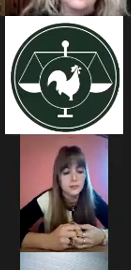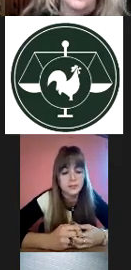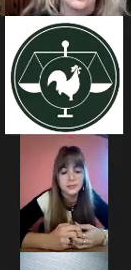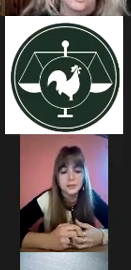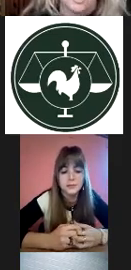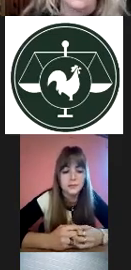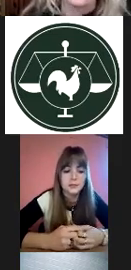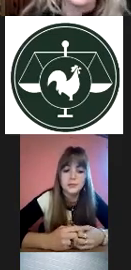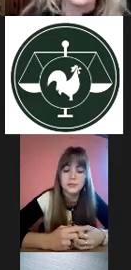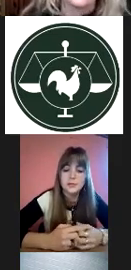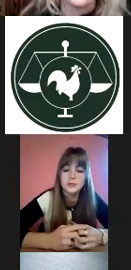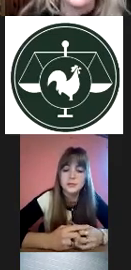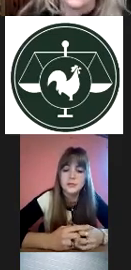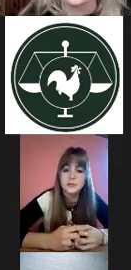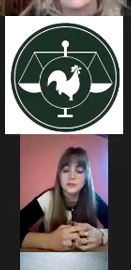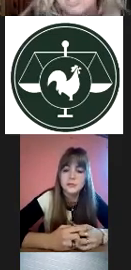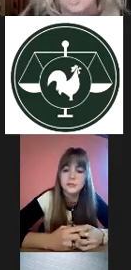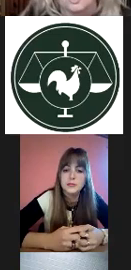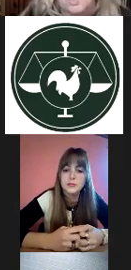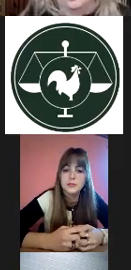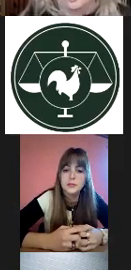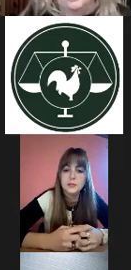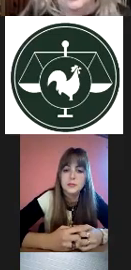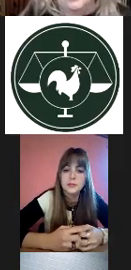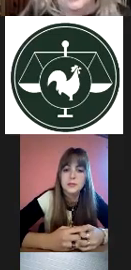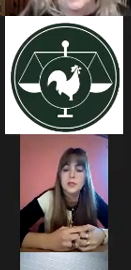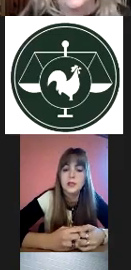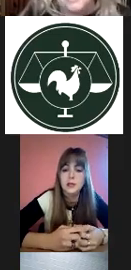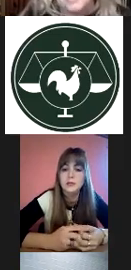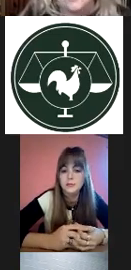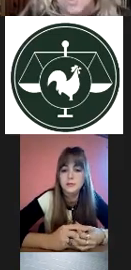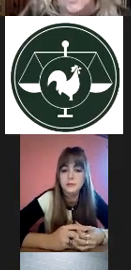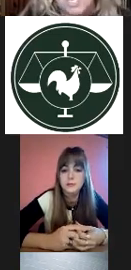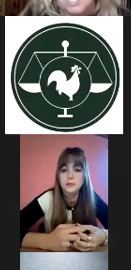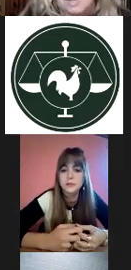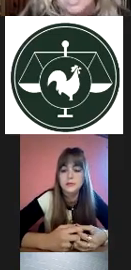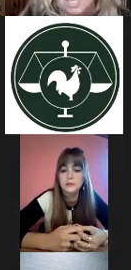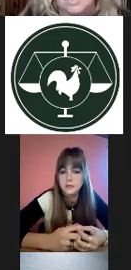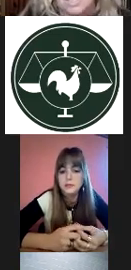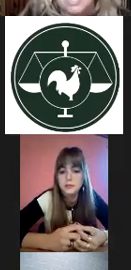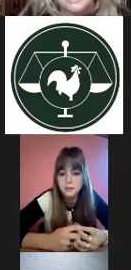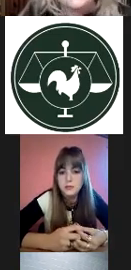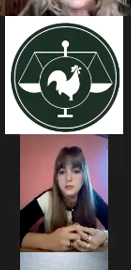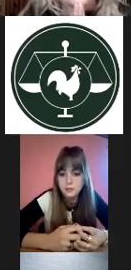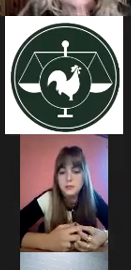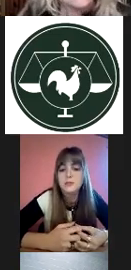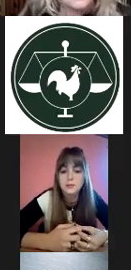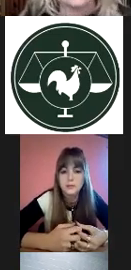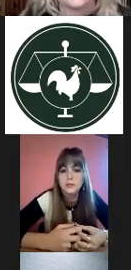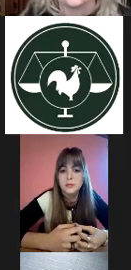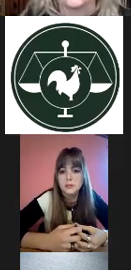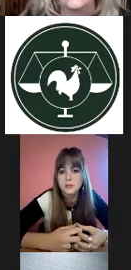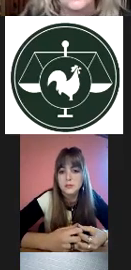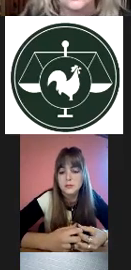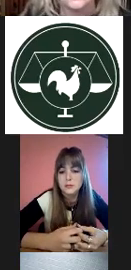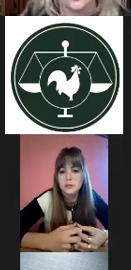la exdirectora ofrece alojamiento gratuito a quienes quieran concurrir a capacitarse. La